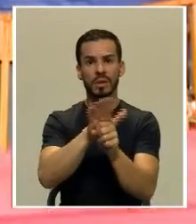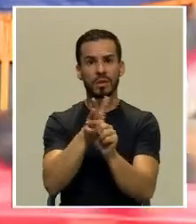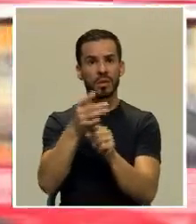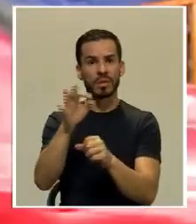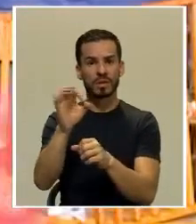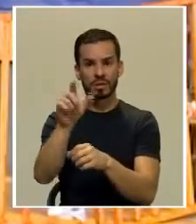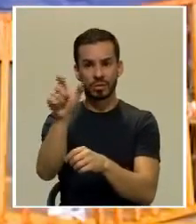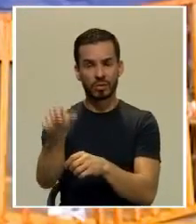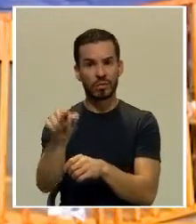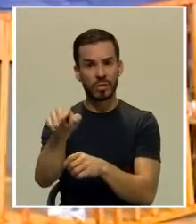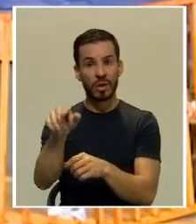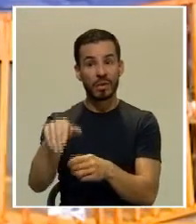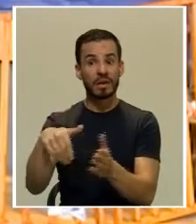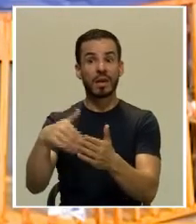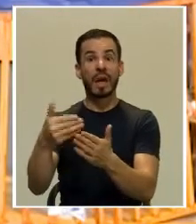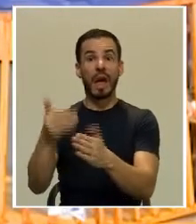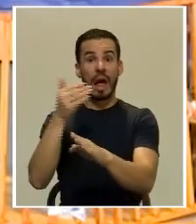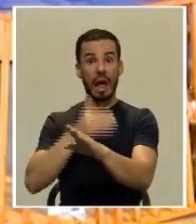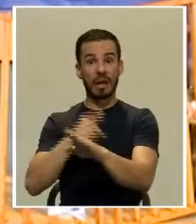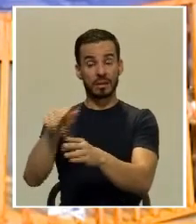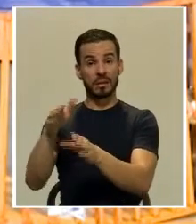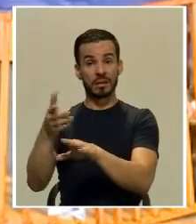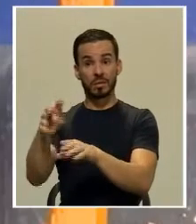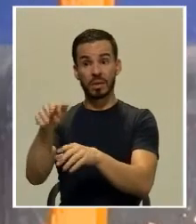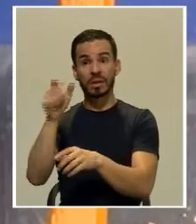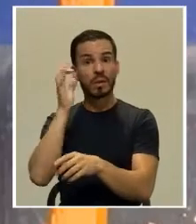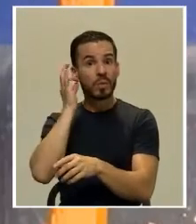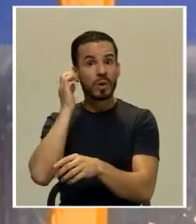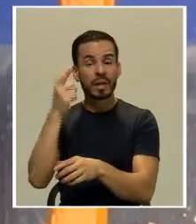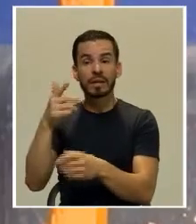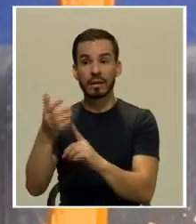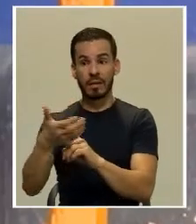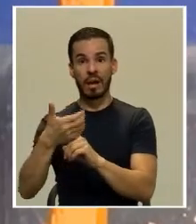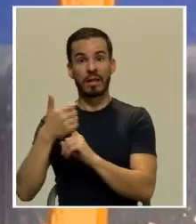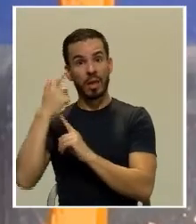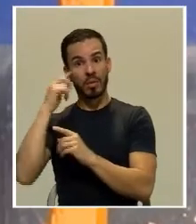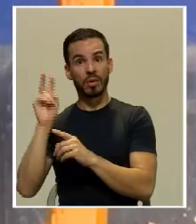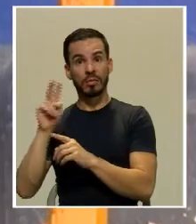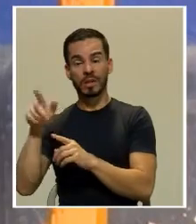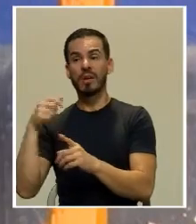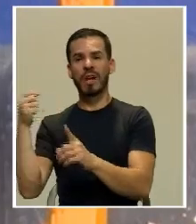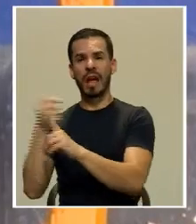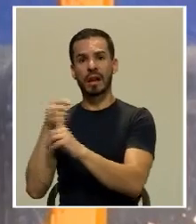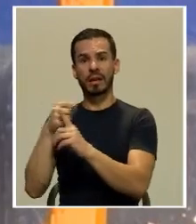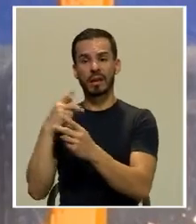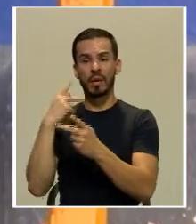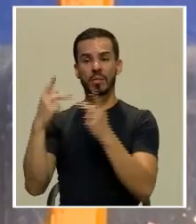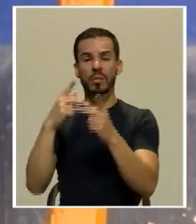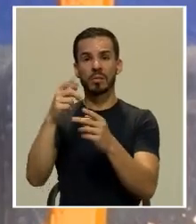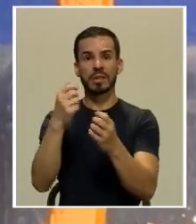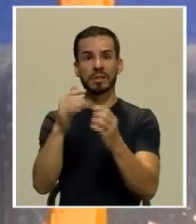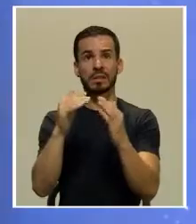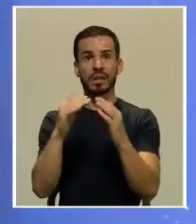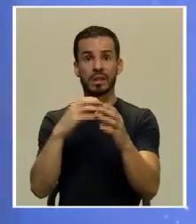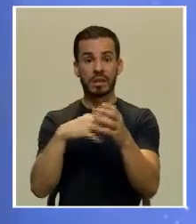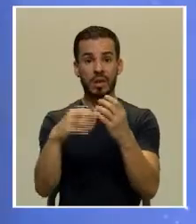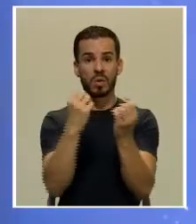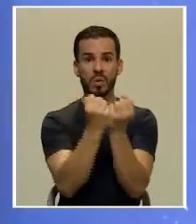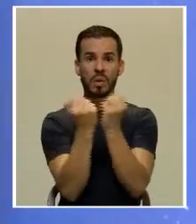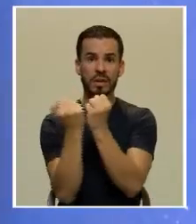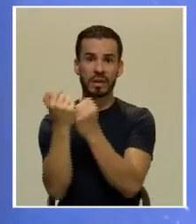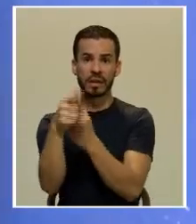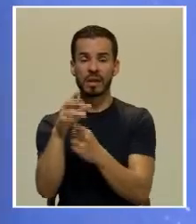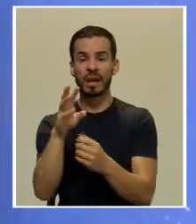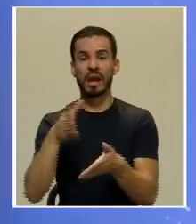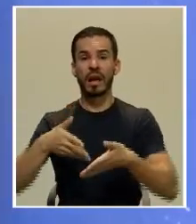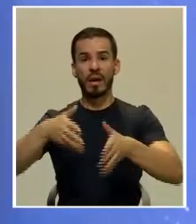COVID-19. Previo a su fallecimiento, al parecer la mujer, quien estaba aislada por el virus, fue agredida por vecinos de la cuartería donde vivía